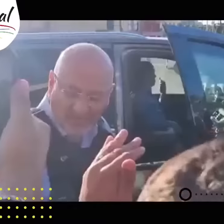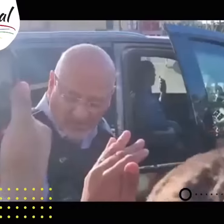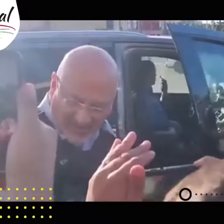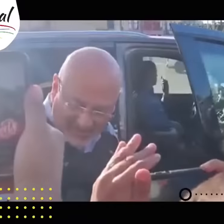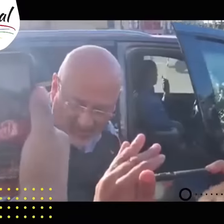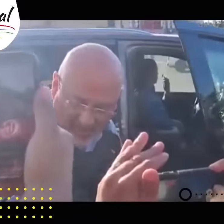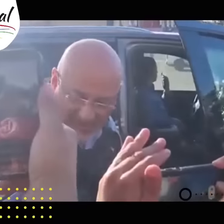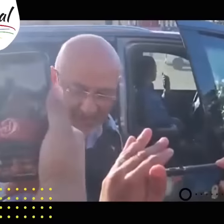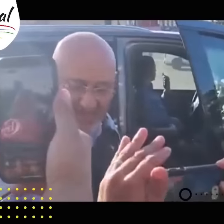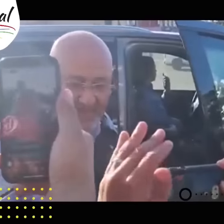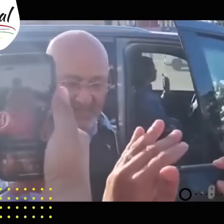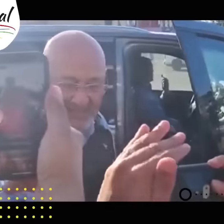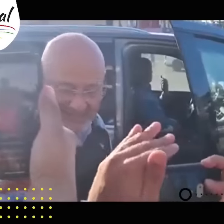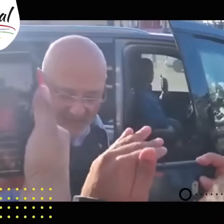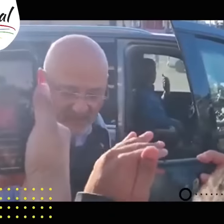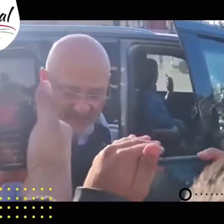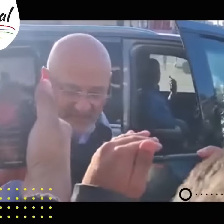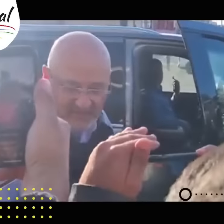Estatal.